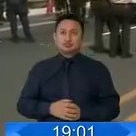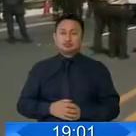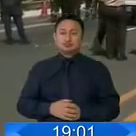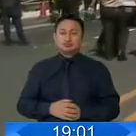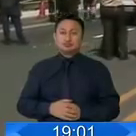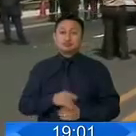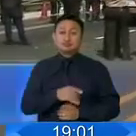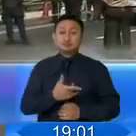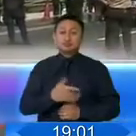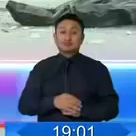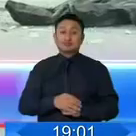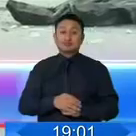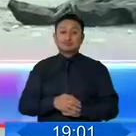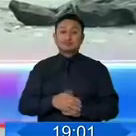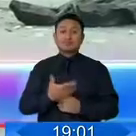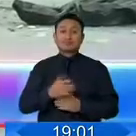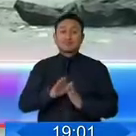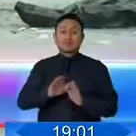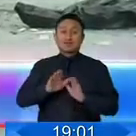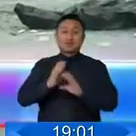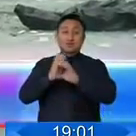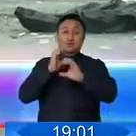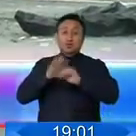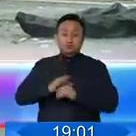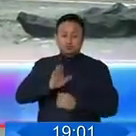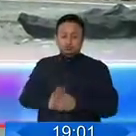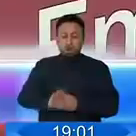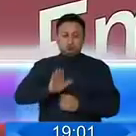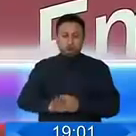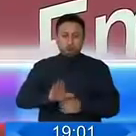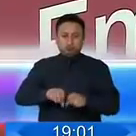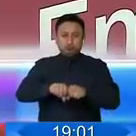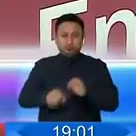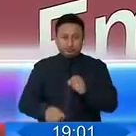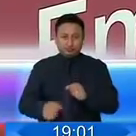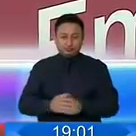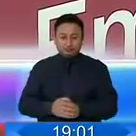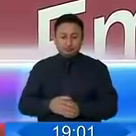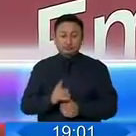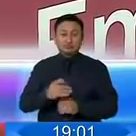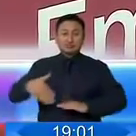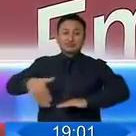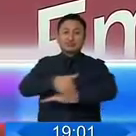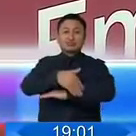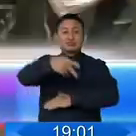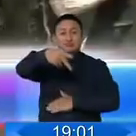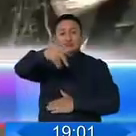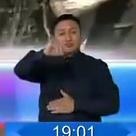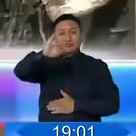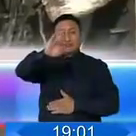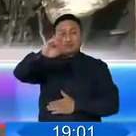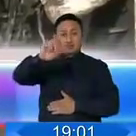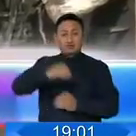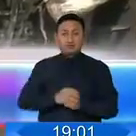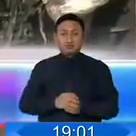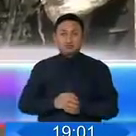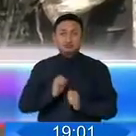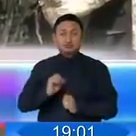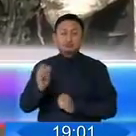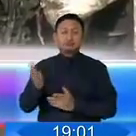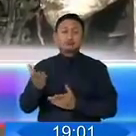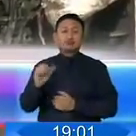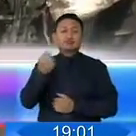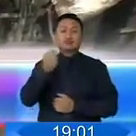Una falla en el sistema de frenos fue la causa que generó el accidente de tránsito registrado en la vía Pifo-Papayacta. Así lo confirmó el Servicio